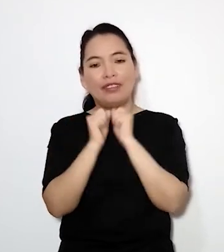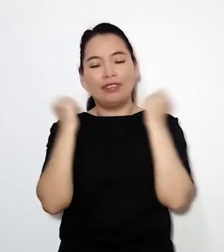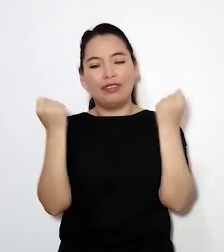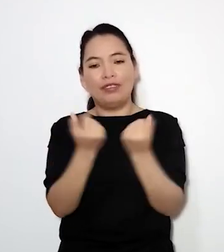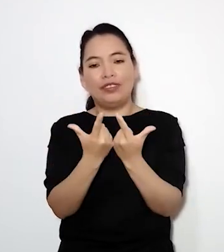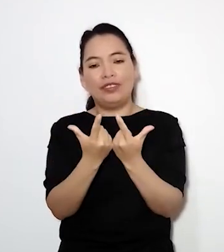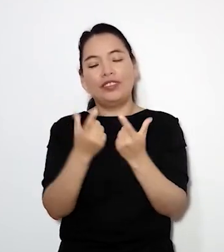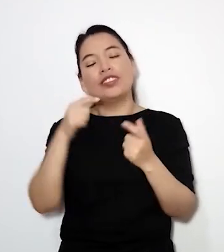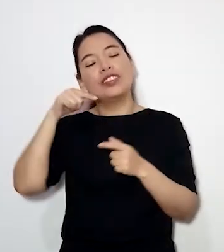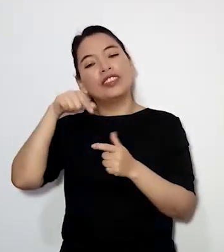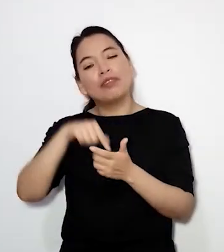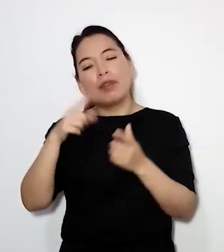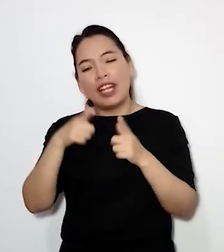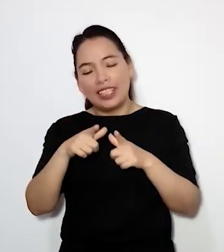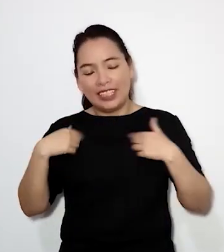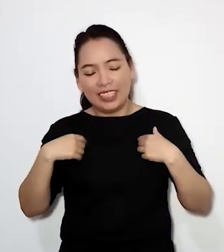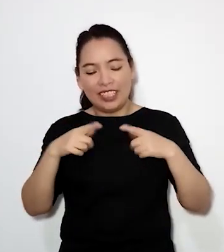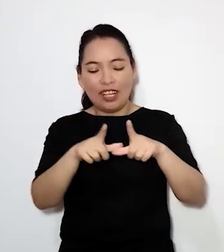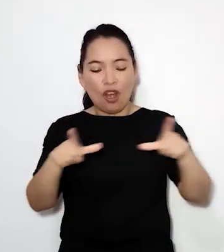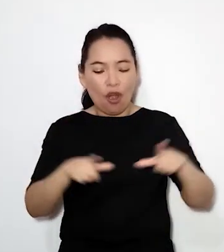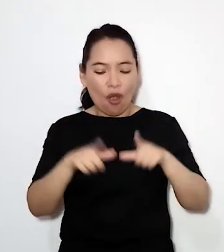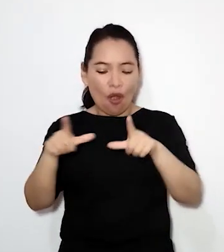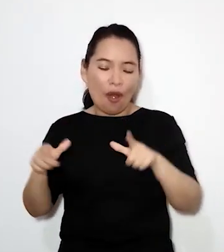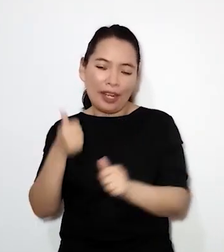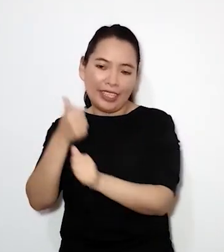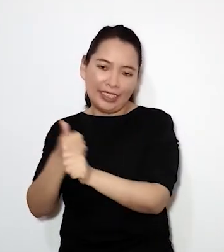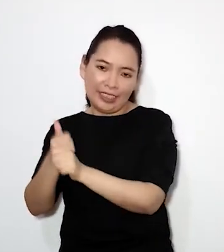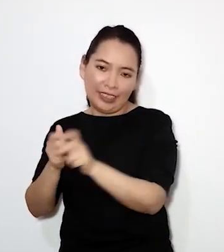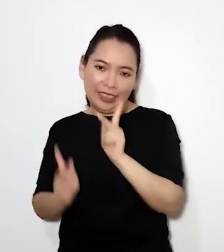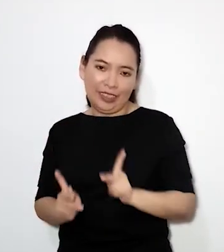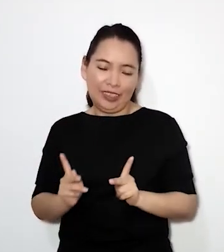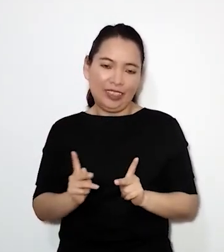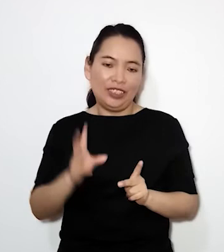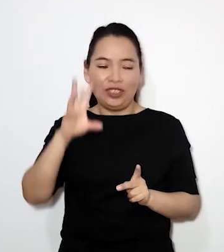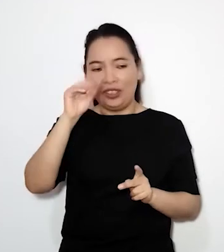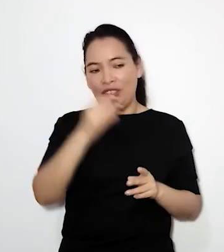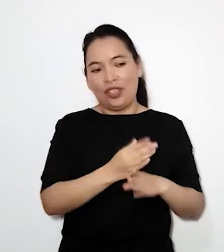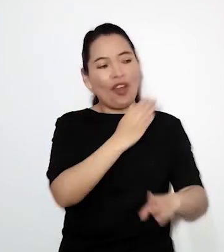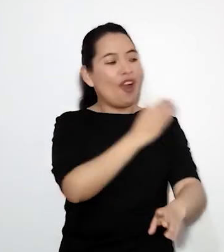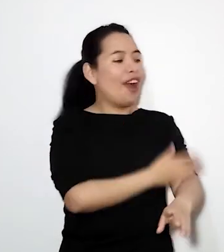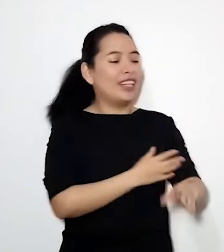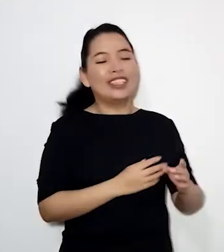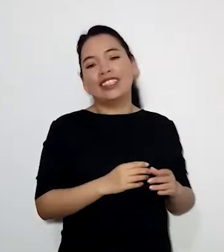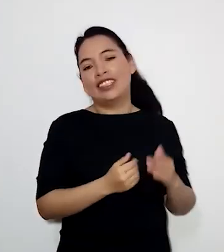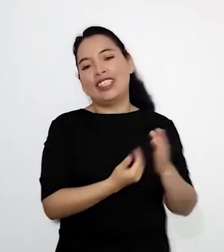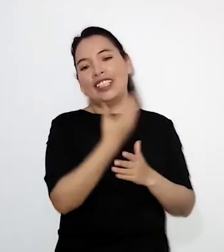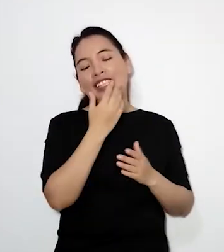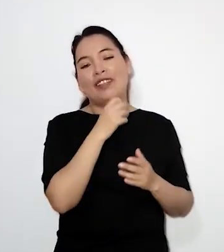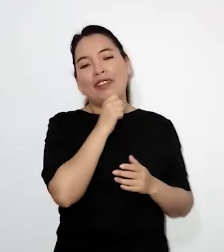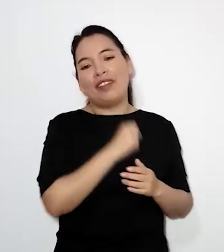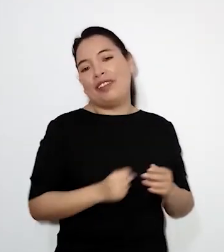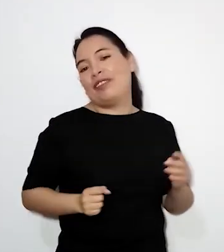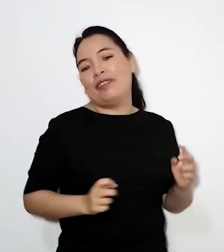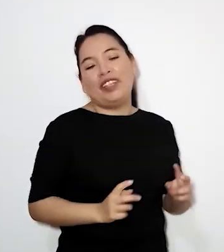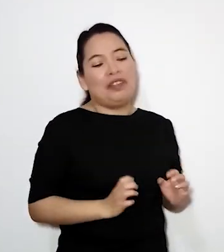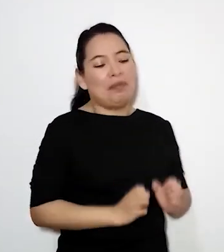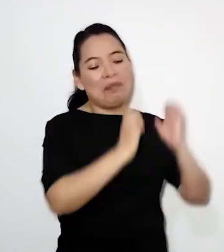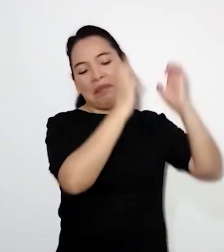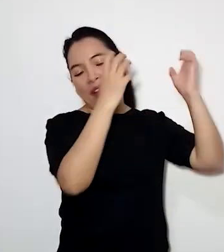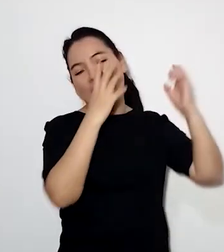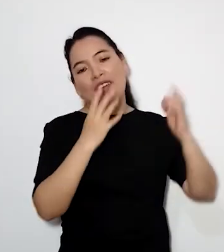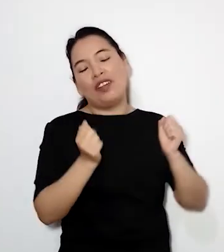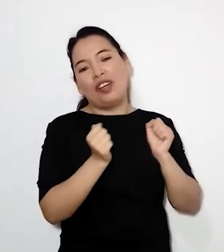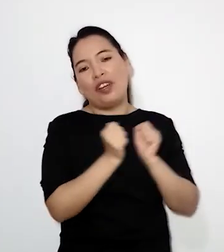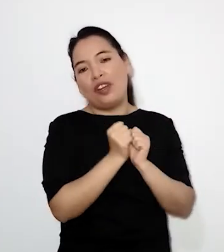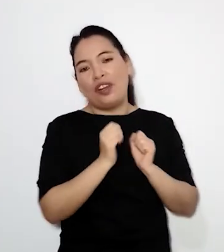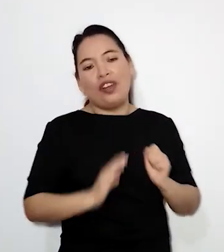todos, no son los antiguos edificios, como ya lo decían antes, los antiguos edificios con escaleras empinadas que hacen